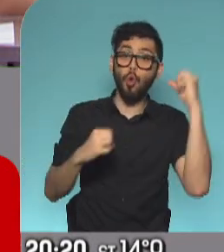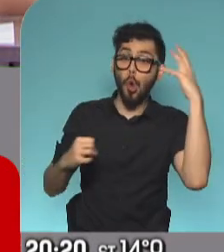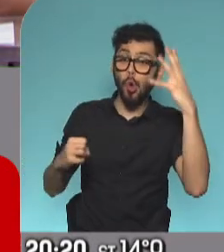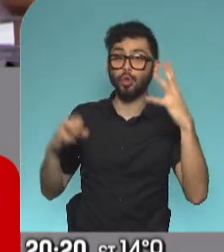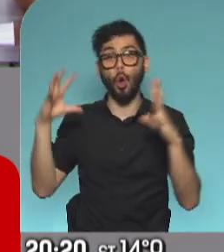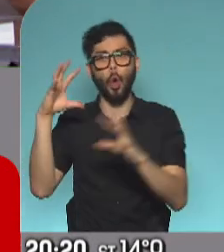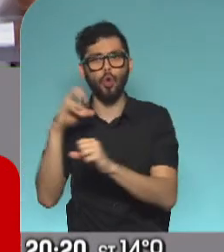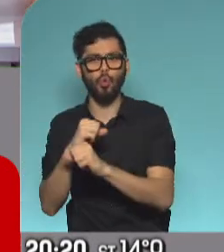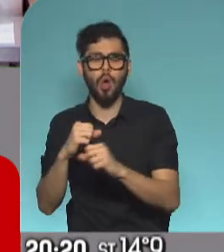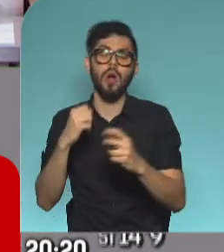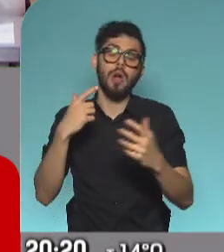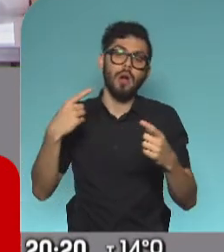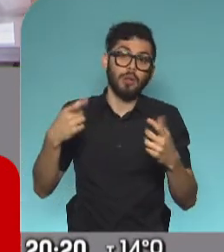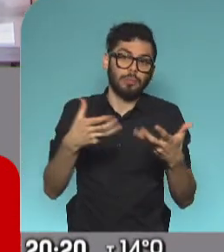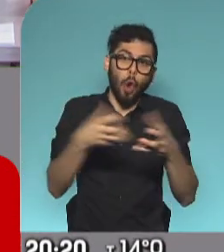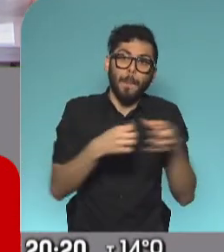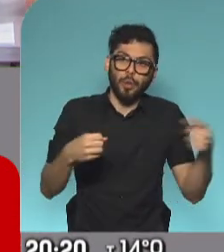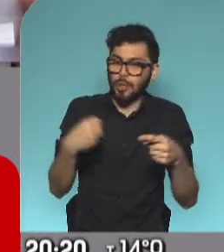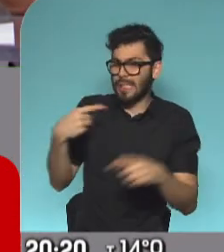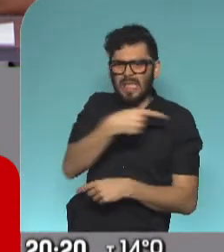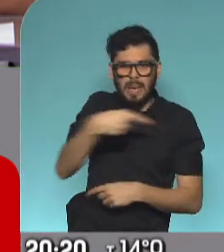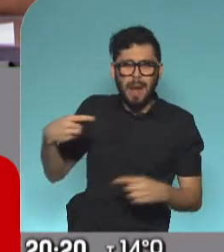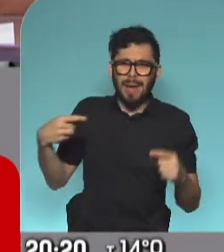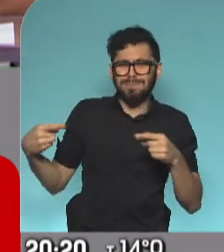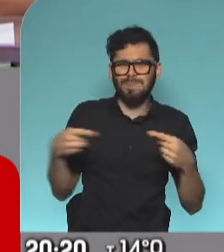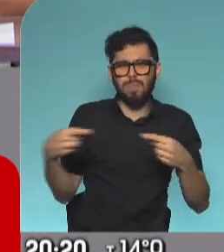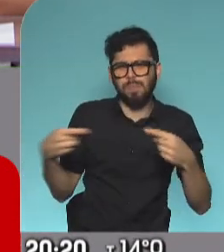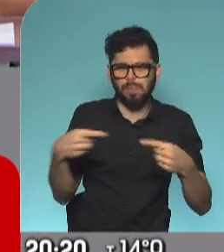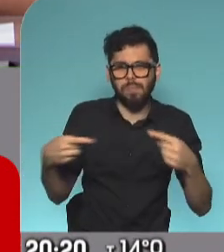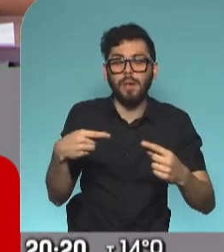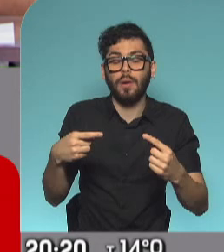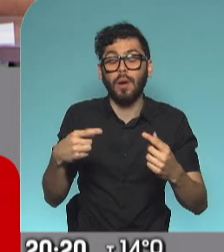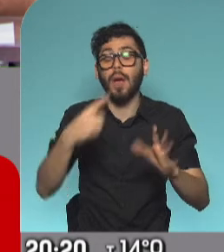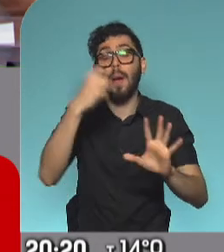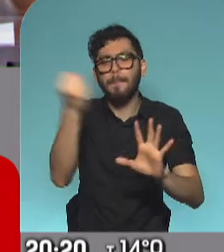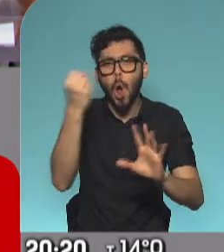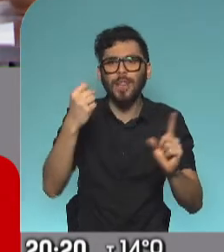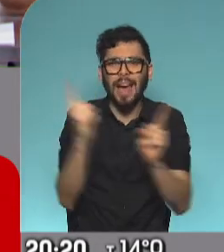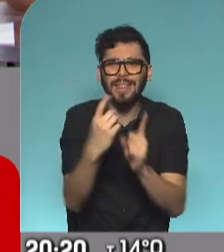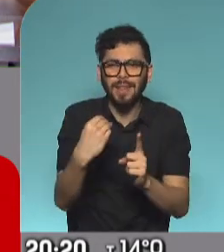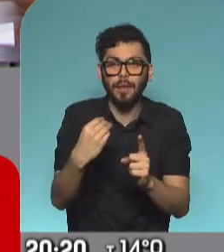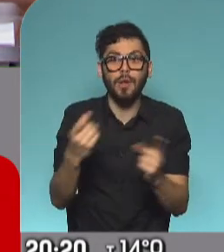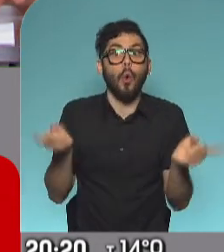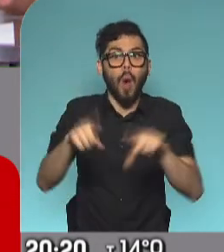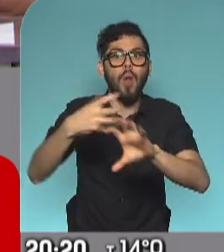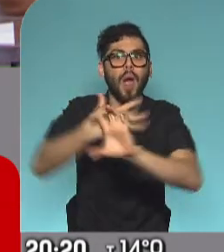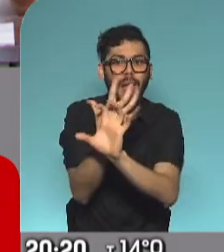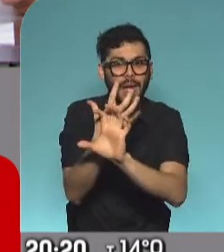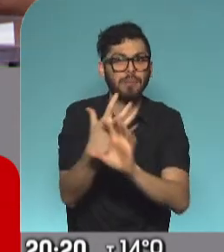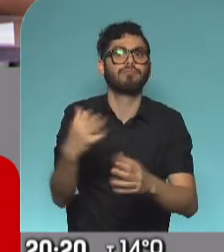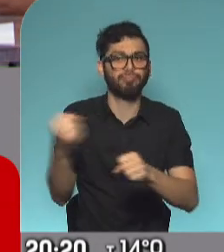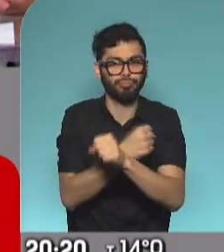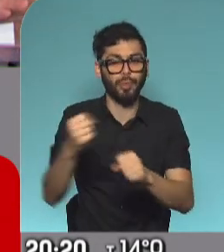la oposición. Bueno, se revalidaron las sesiones virtuales en el Senado, eso también es importante, pero cada vez el clima en el